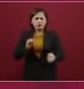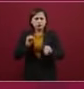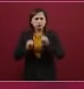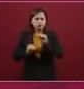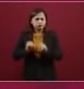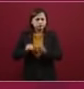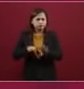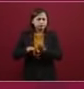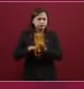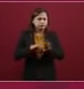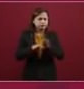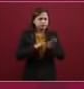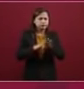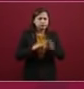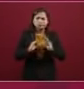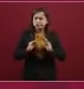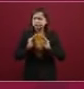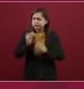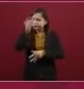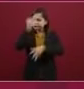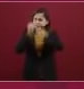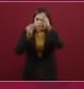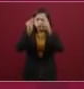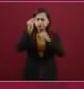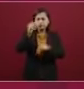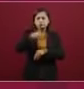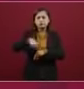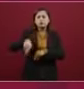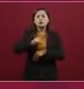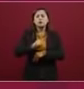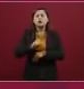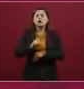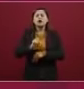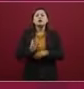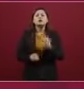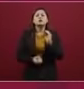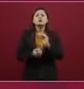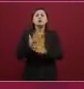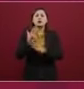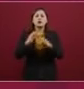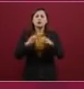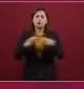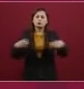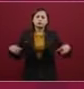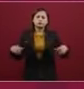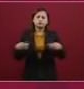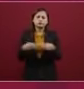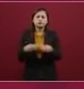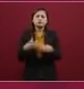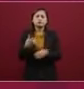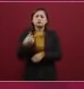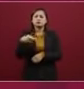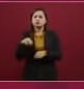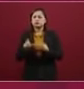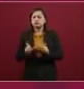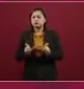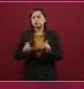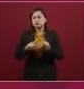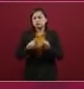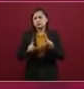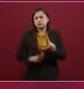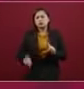en este tiempo para darle las capacidades a esta nueva organización policial para